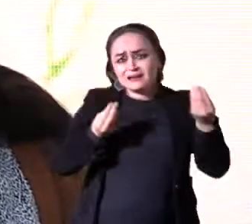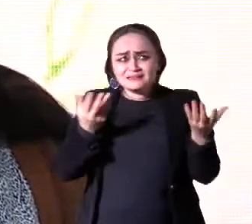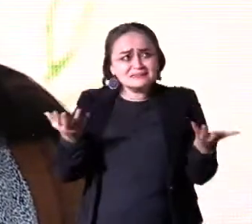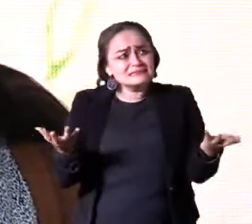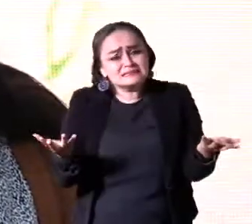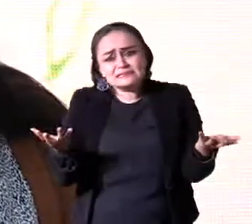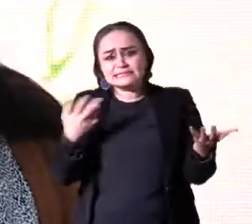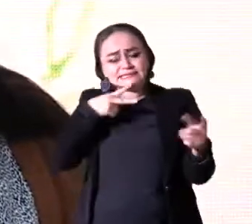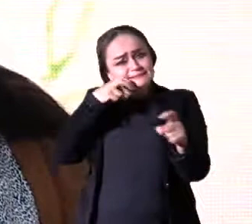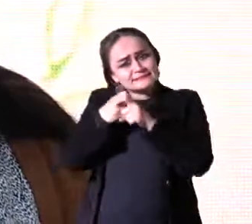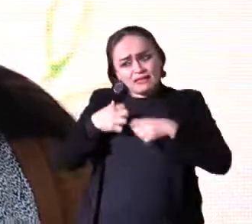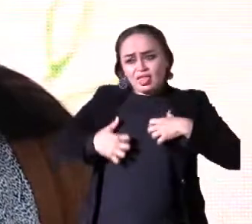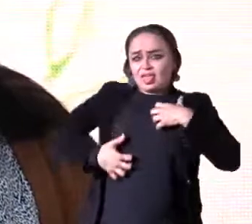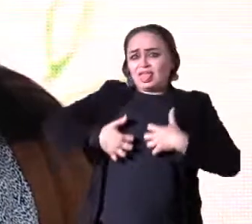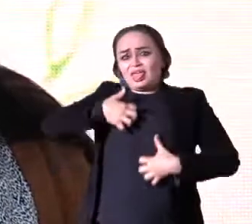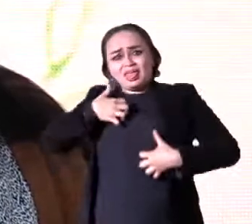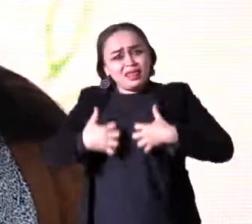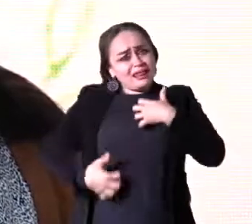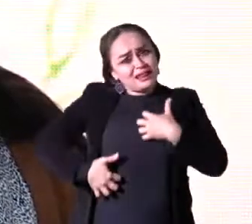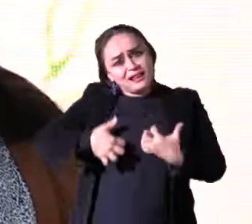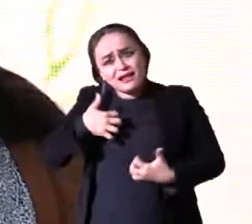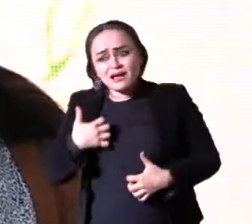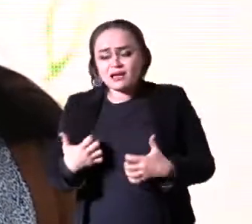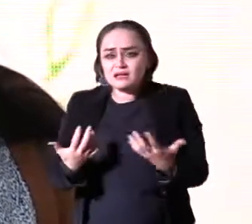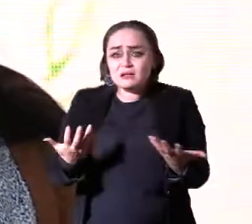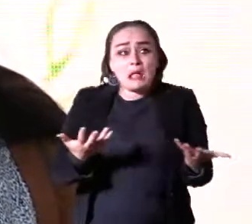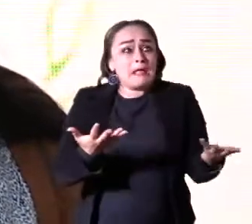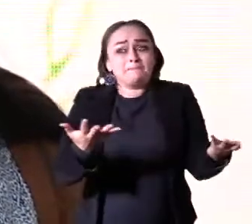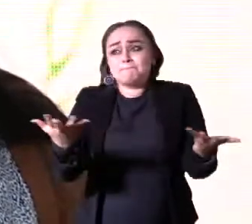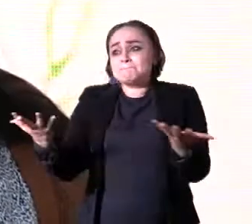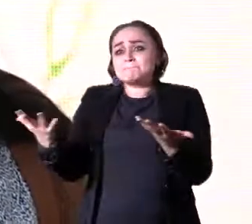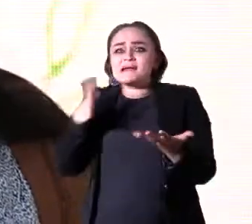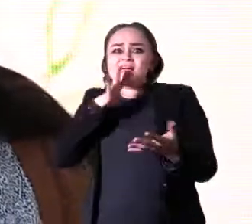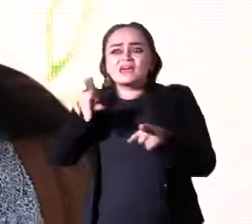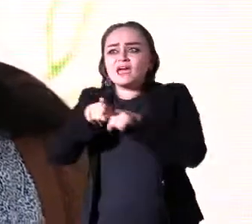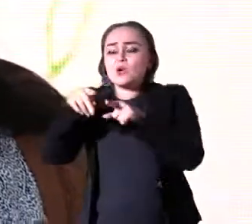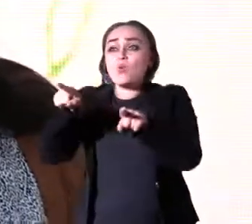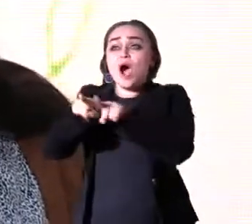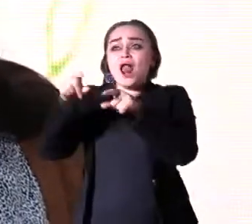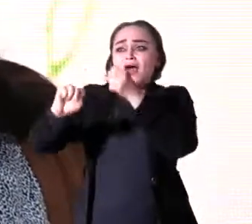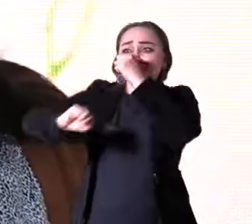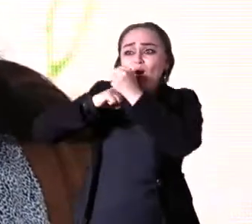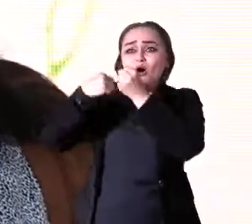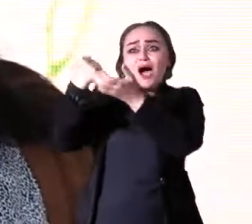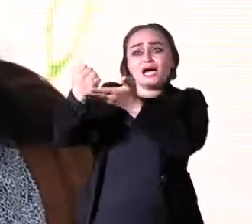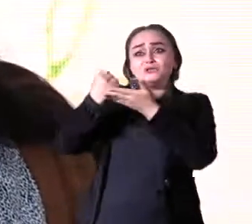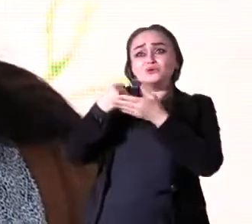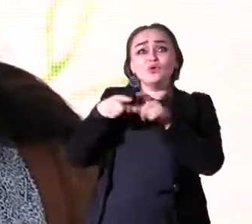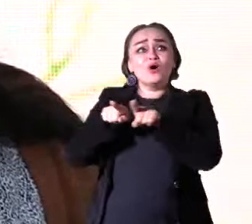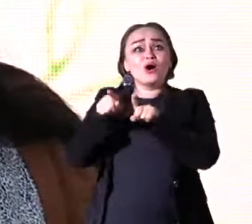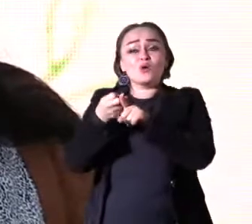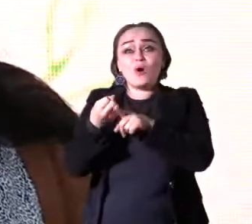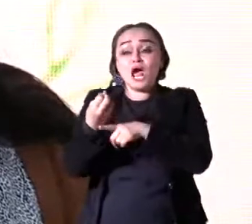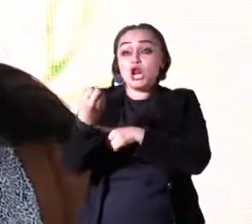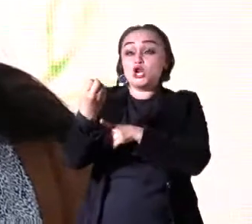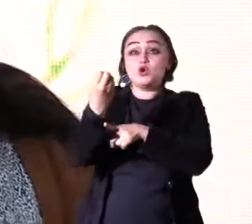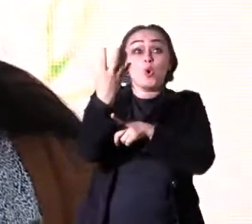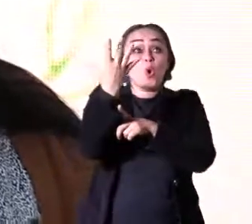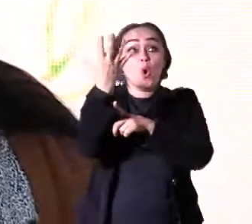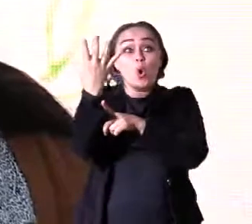el terror quedamos a la deriva sin faro sin quien nos guiara